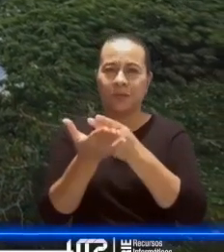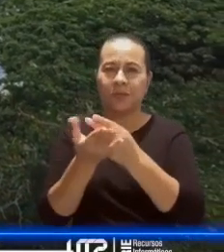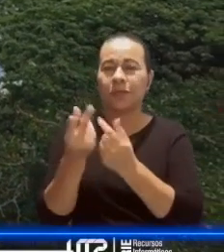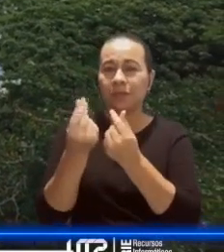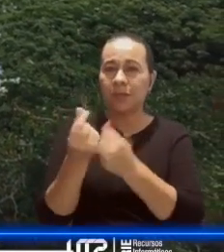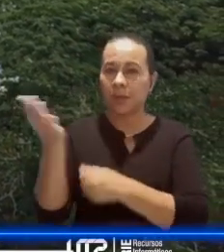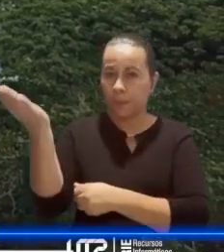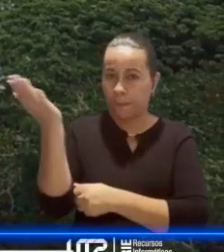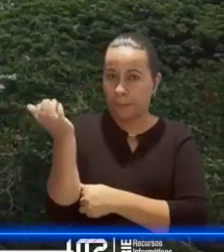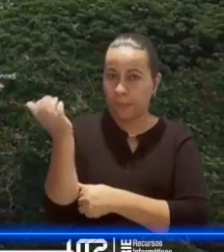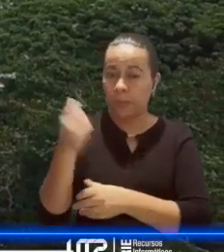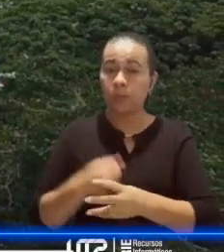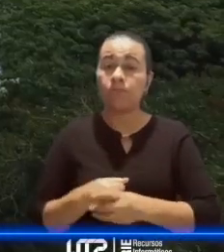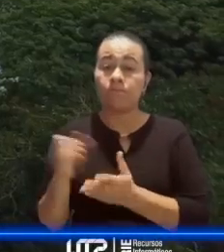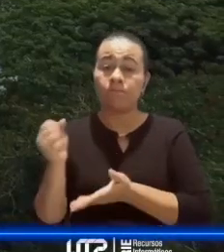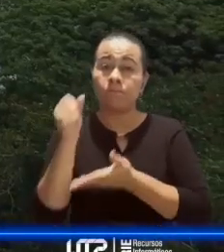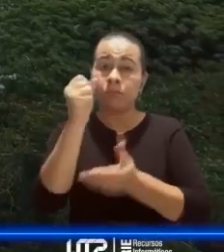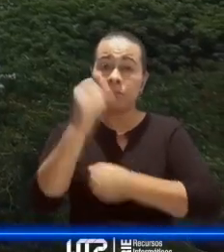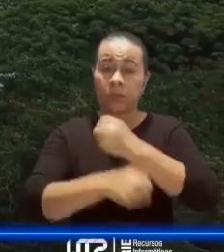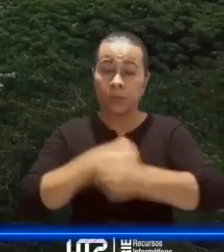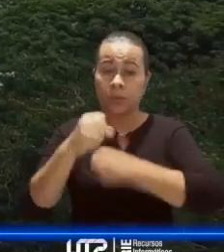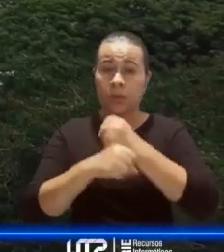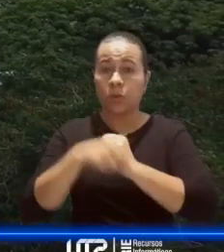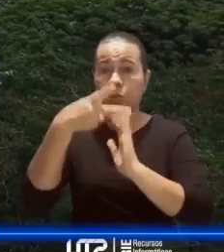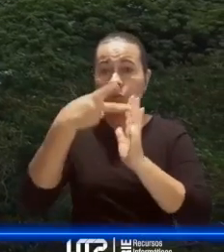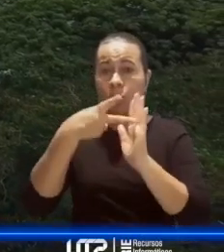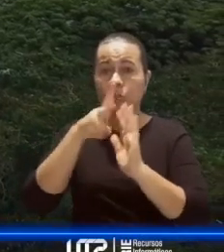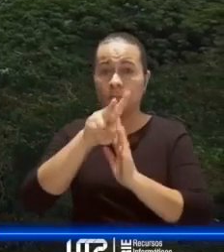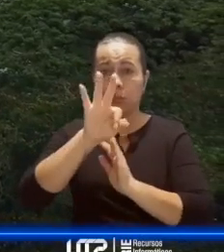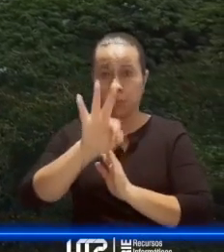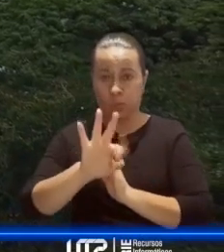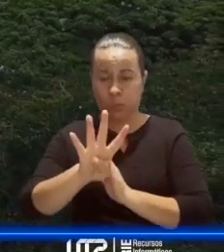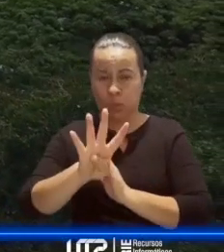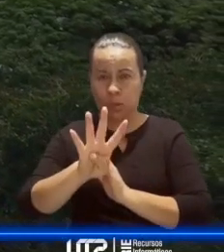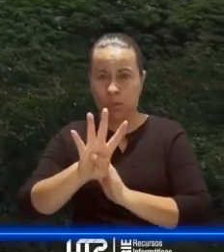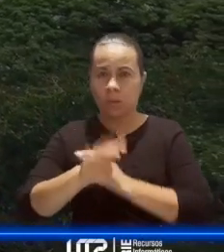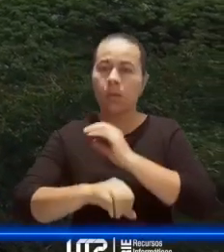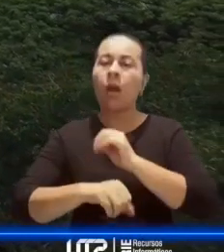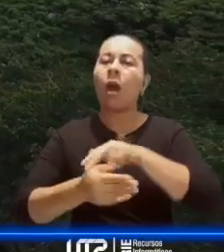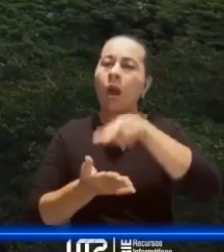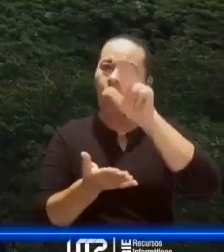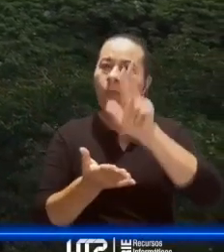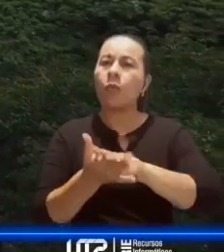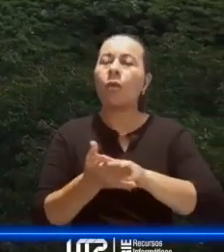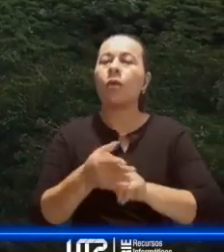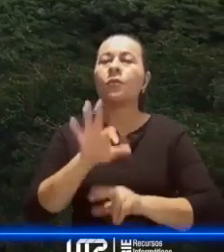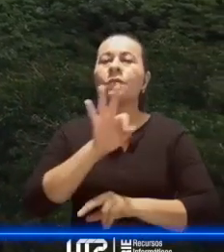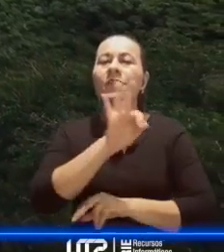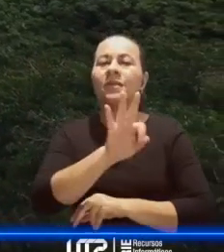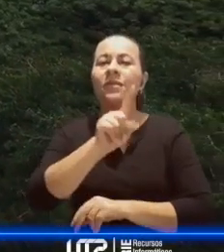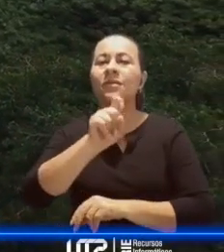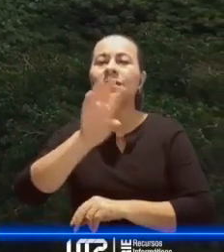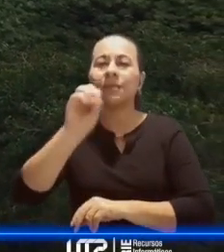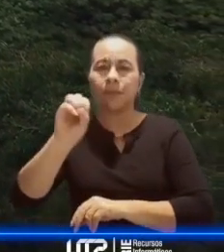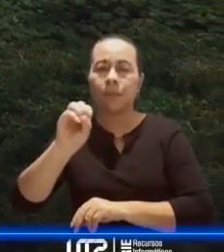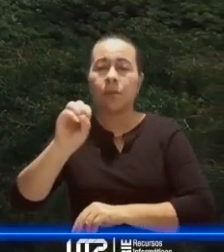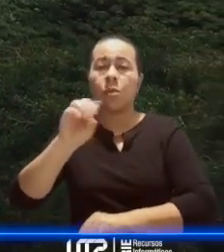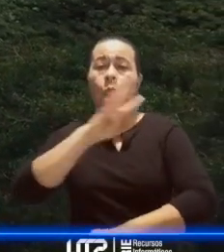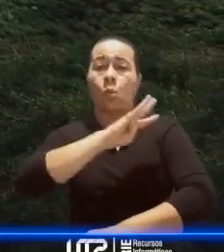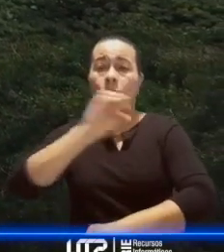partes pensionales y los recursos del balance. El presupuesto para la vigencia 2024 fue aprobado por